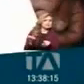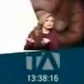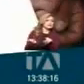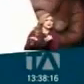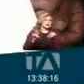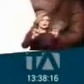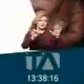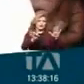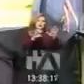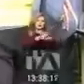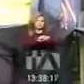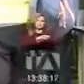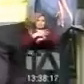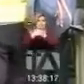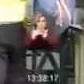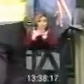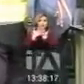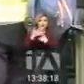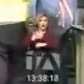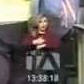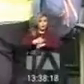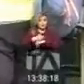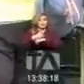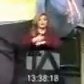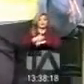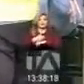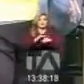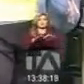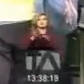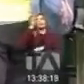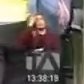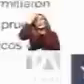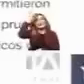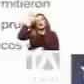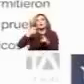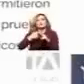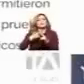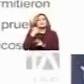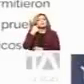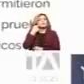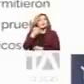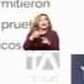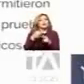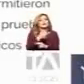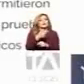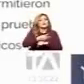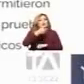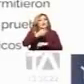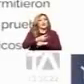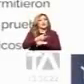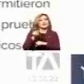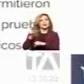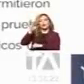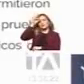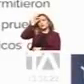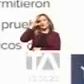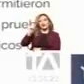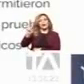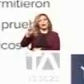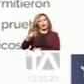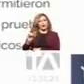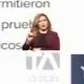6 ya están en prisión. Las autoridades aún no han explicado por qué inicialmente se dijo que el exgerente del Hospital Teodoro Maldonado Carbo, Luis